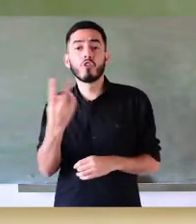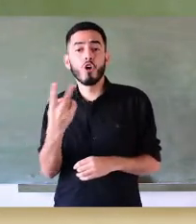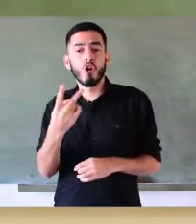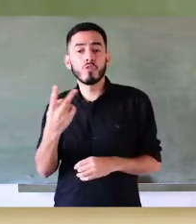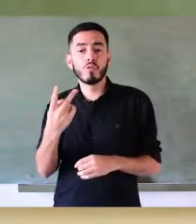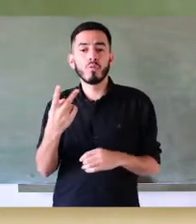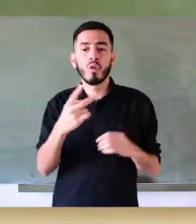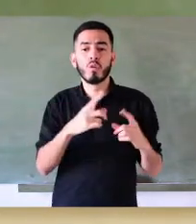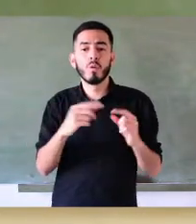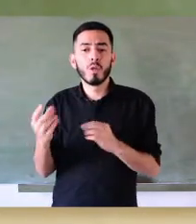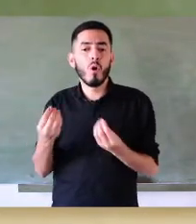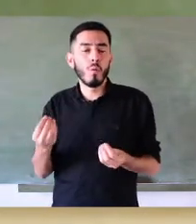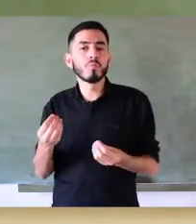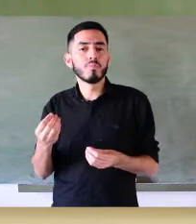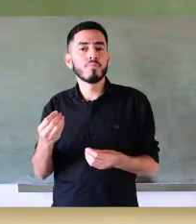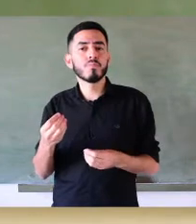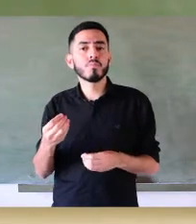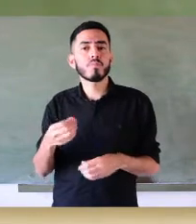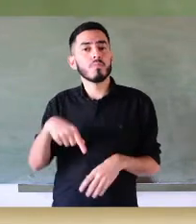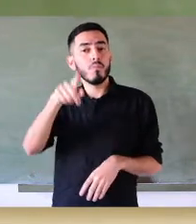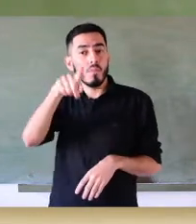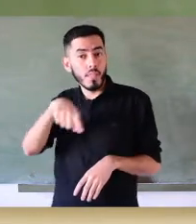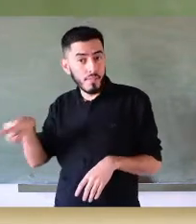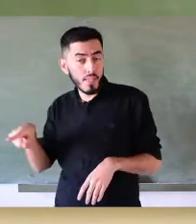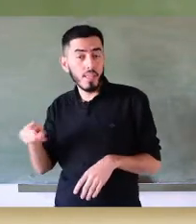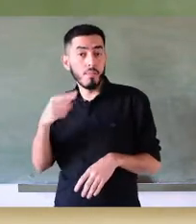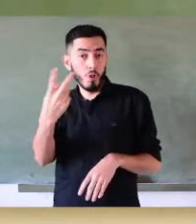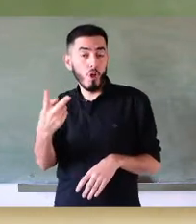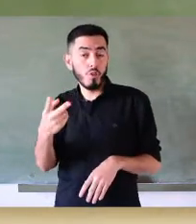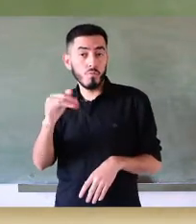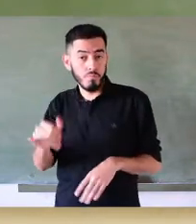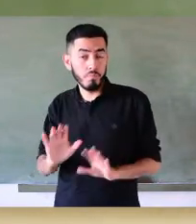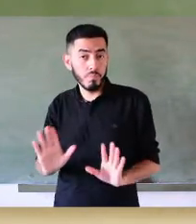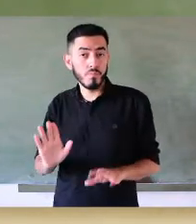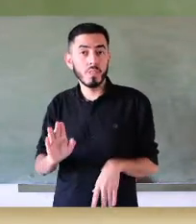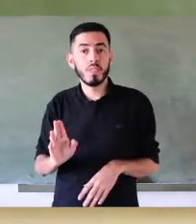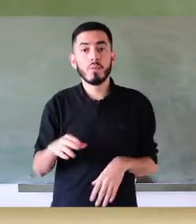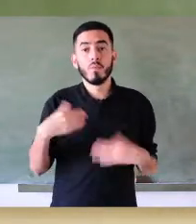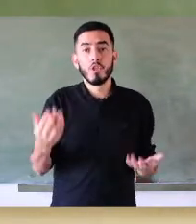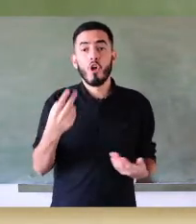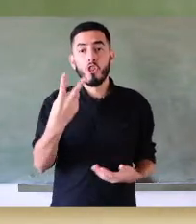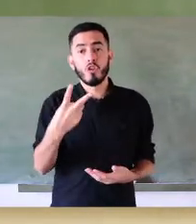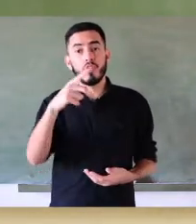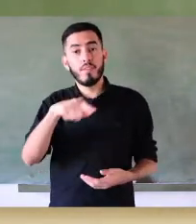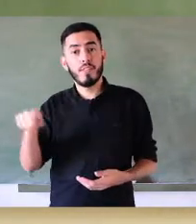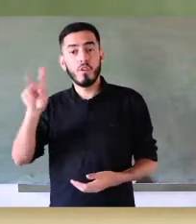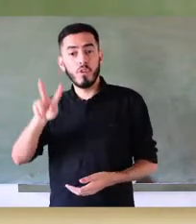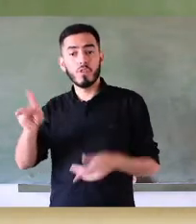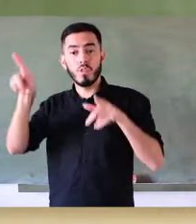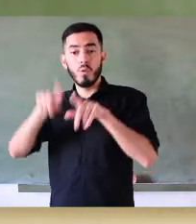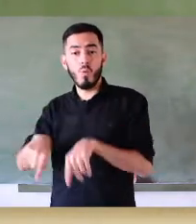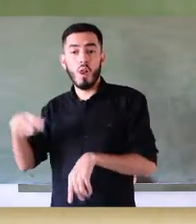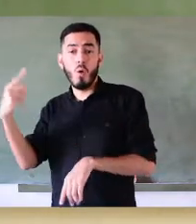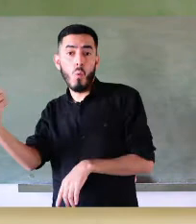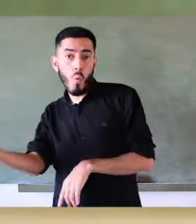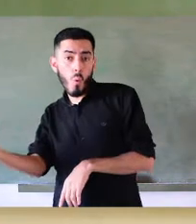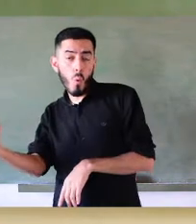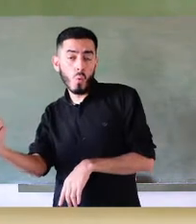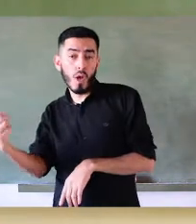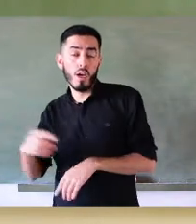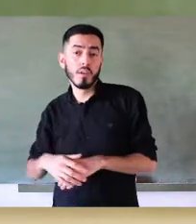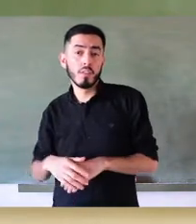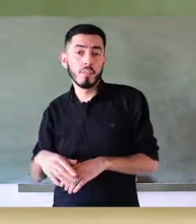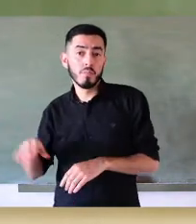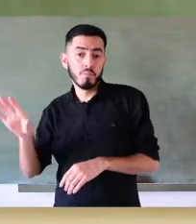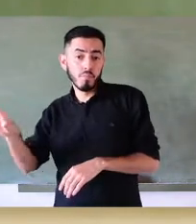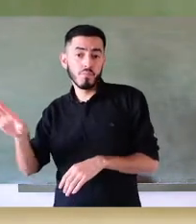decimales, divido por el índice 2, por lo tanto, 2 dividido a 2 nos queda una cifra decimal, por